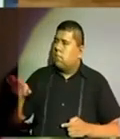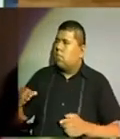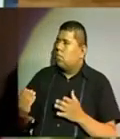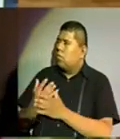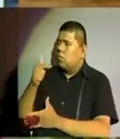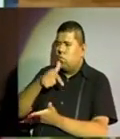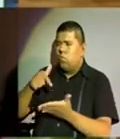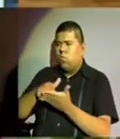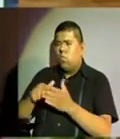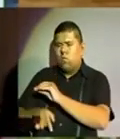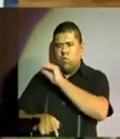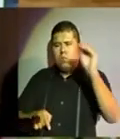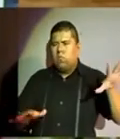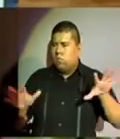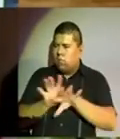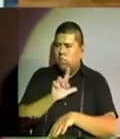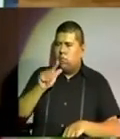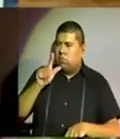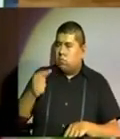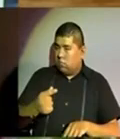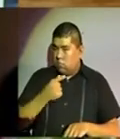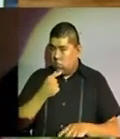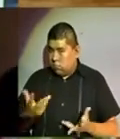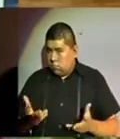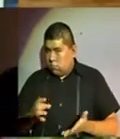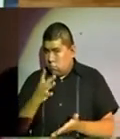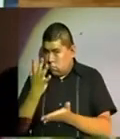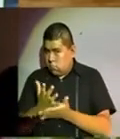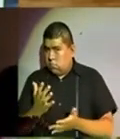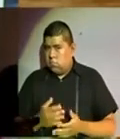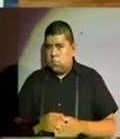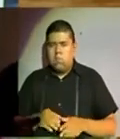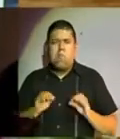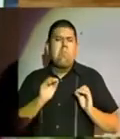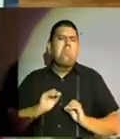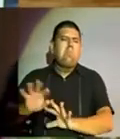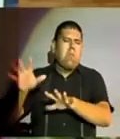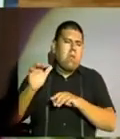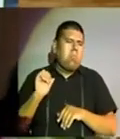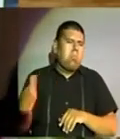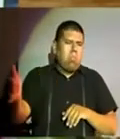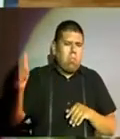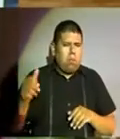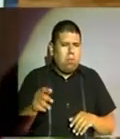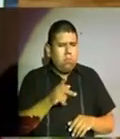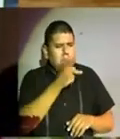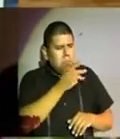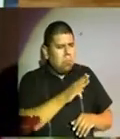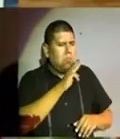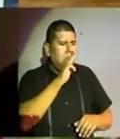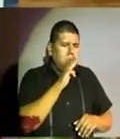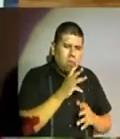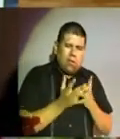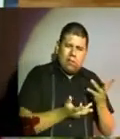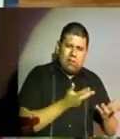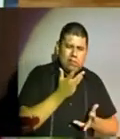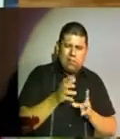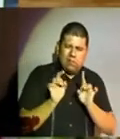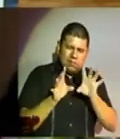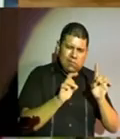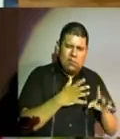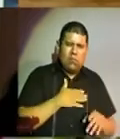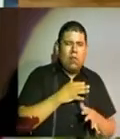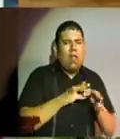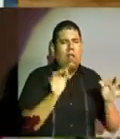van a caber ya no 70 niños que son abandonados muchas veces por diferentes situaciones que no